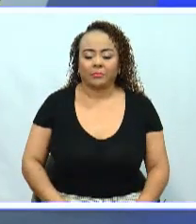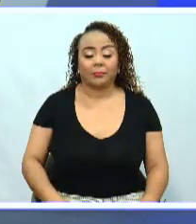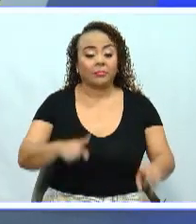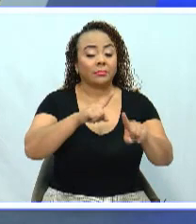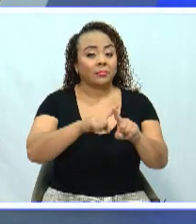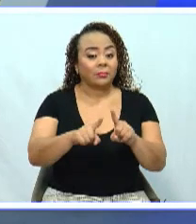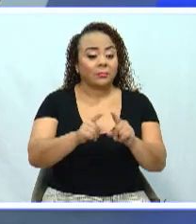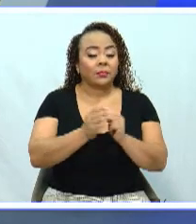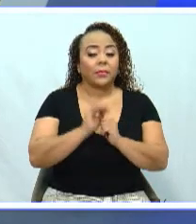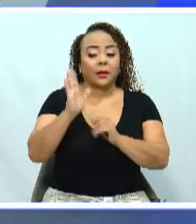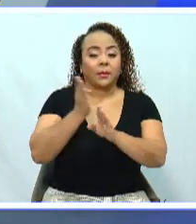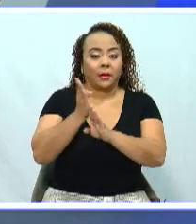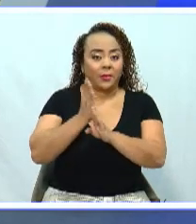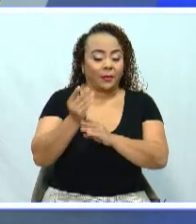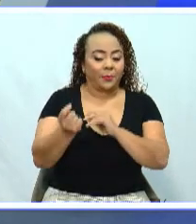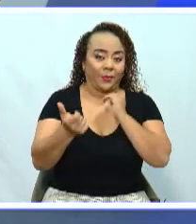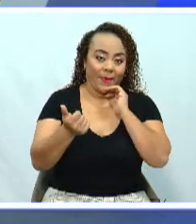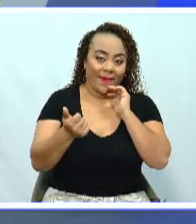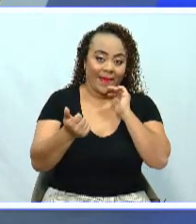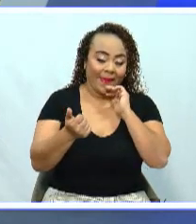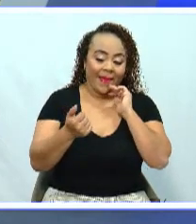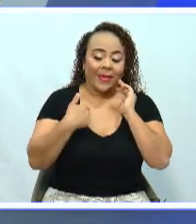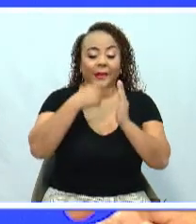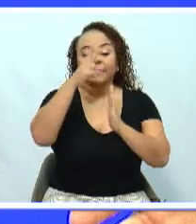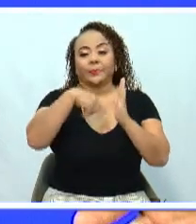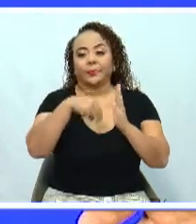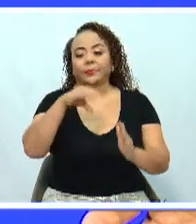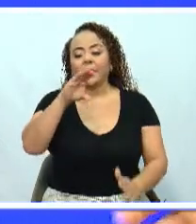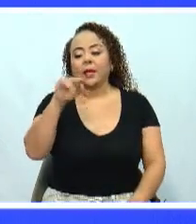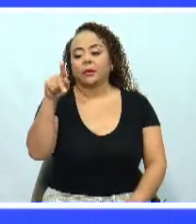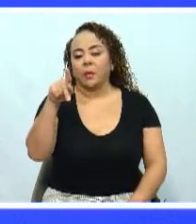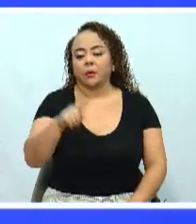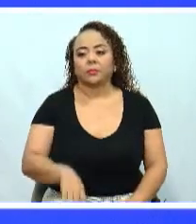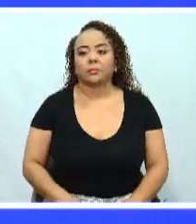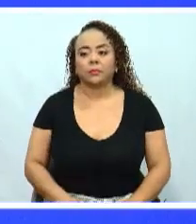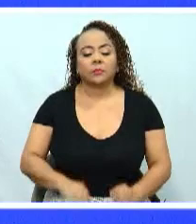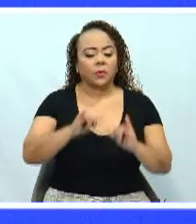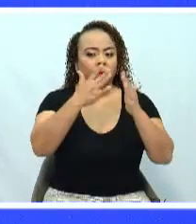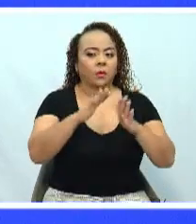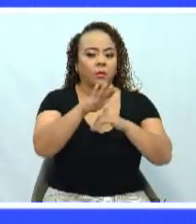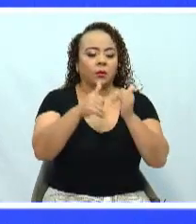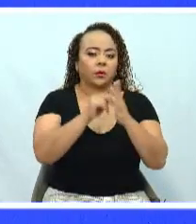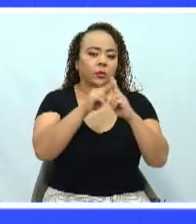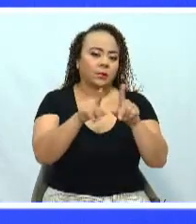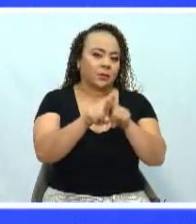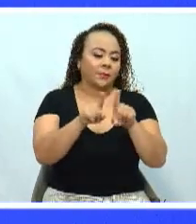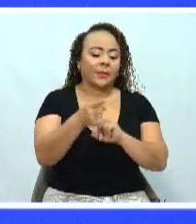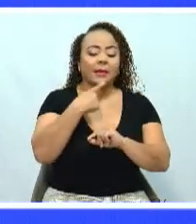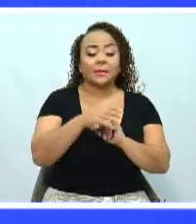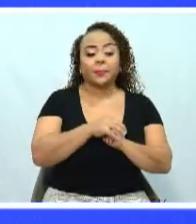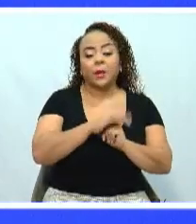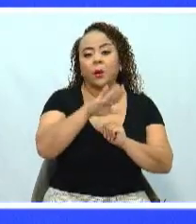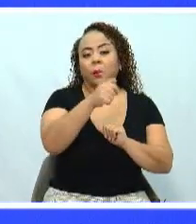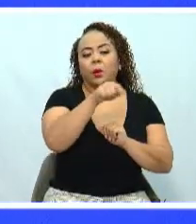rentabilizar de tu carrera te dura poco claro yo leía como entrenador a Carlos Pavón que es un jugador que todos aquí conocen también que le decían que cuando